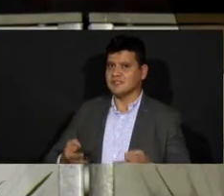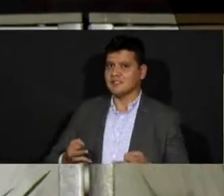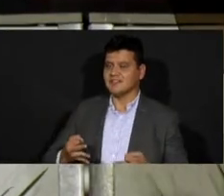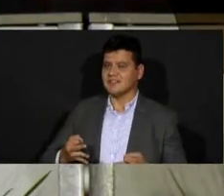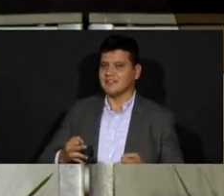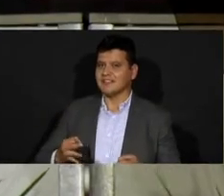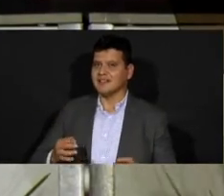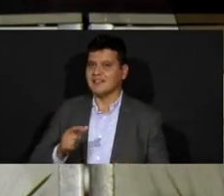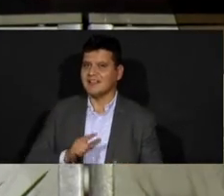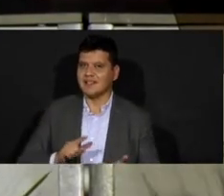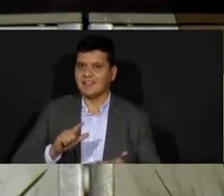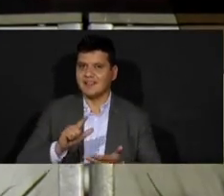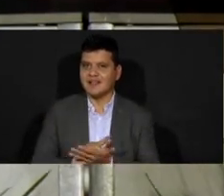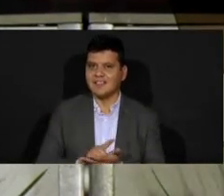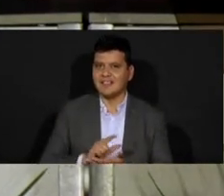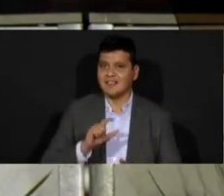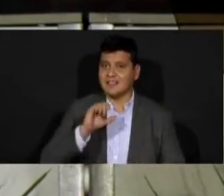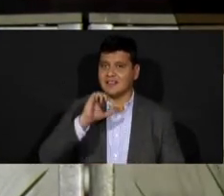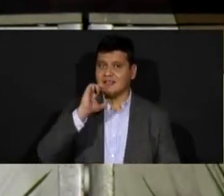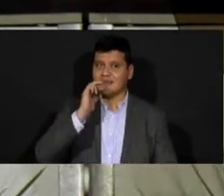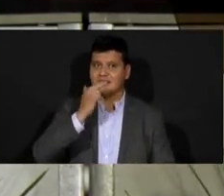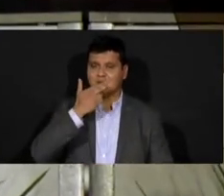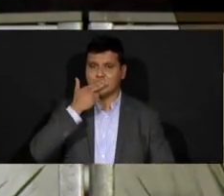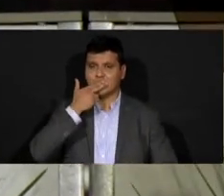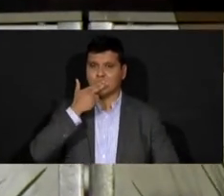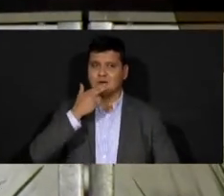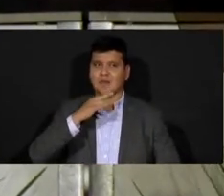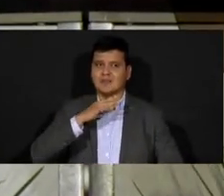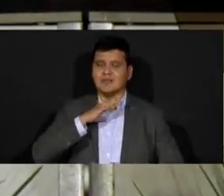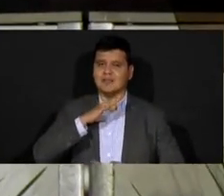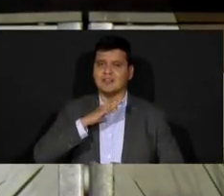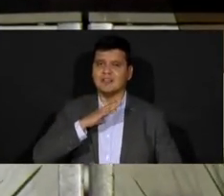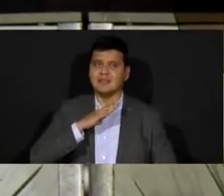constitucional del Estado de Chihuahua para el periodo